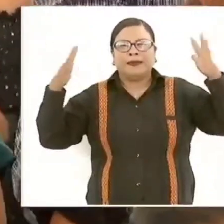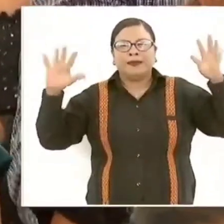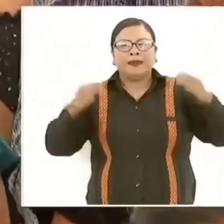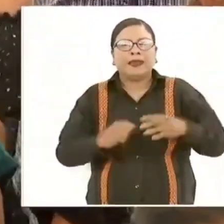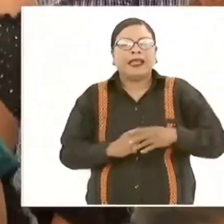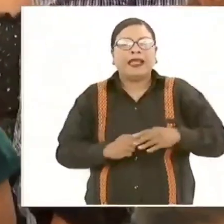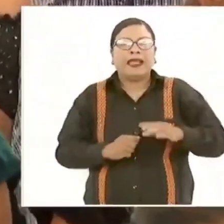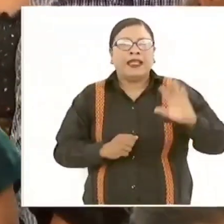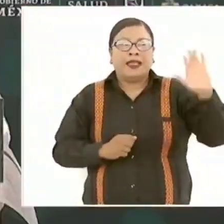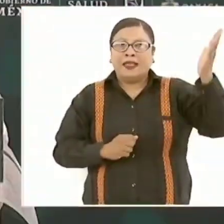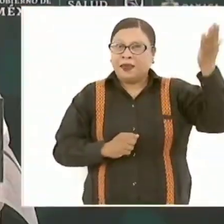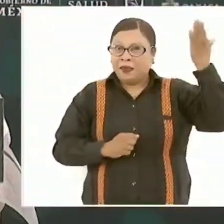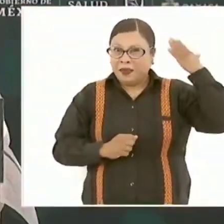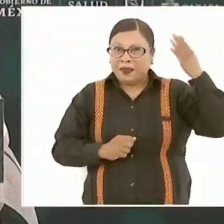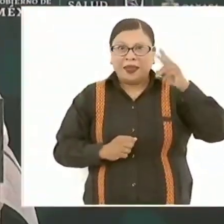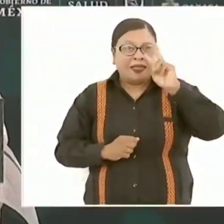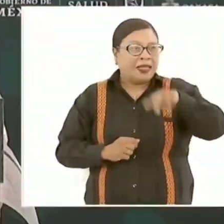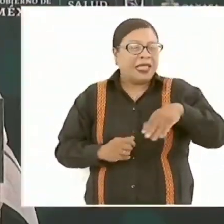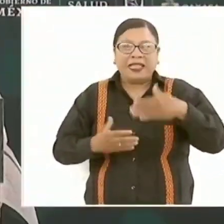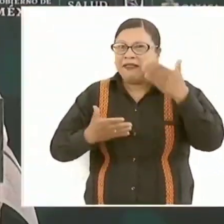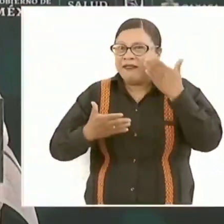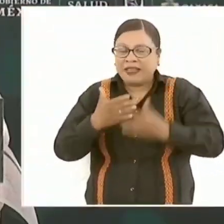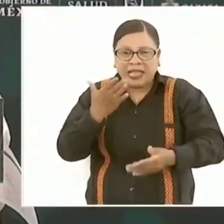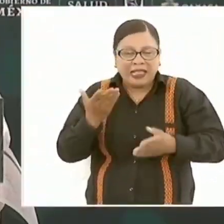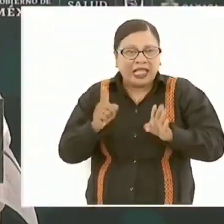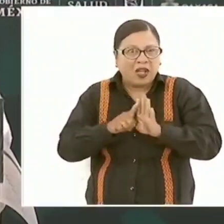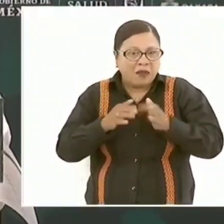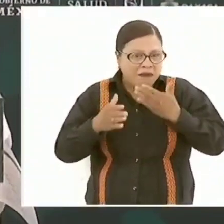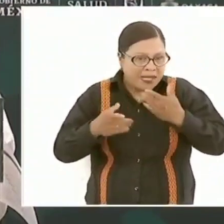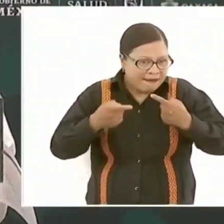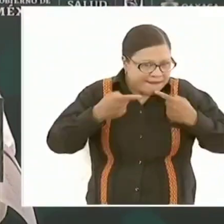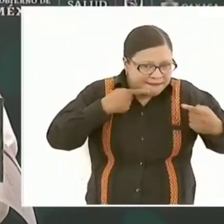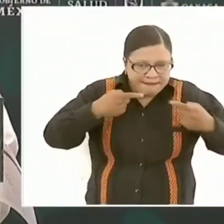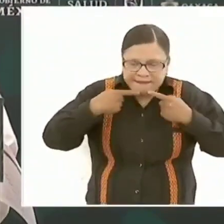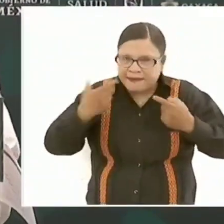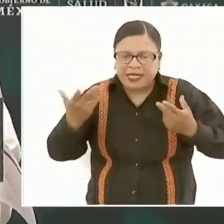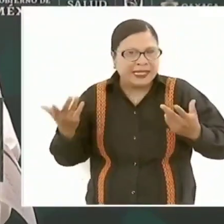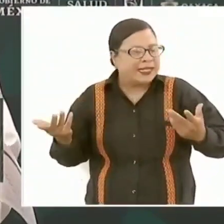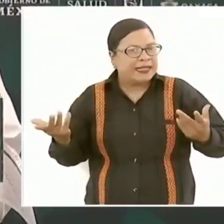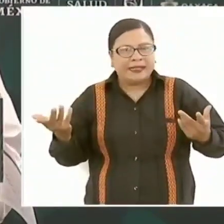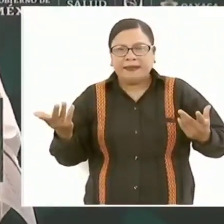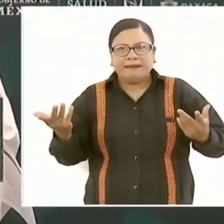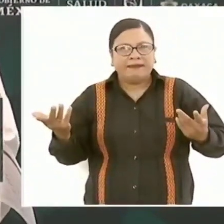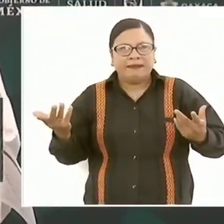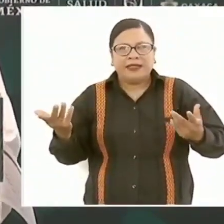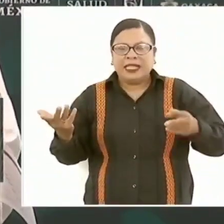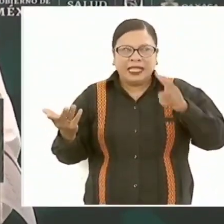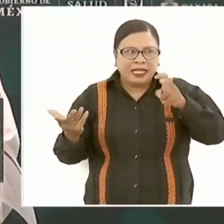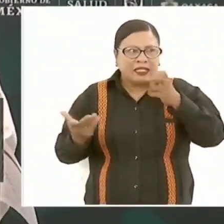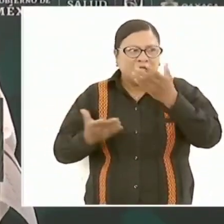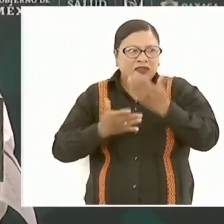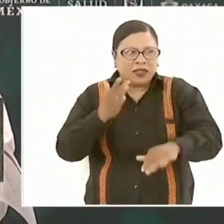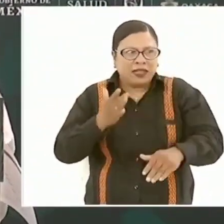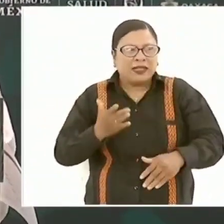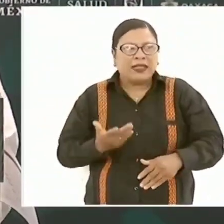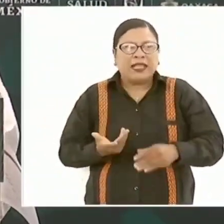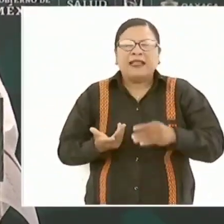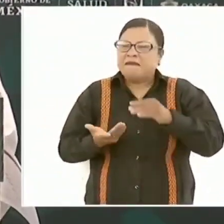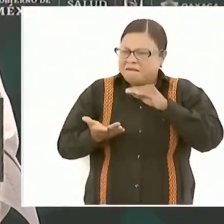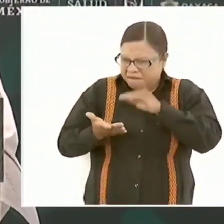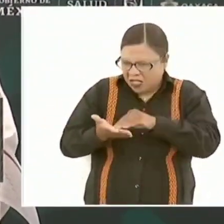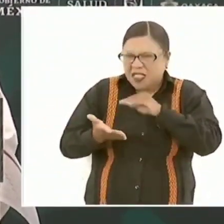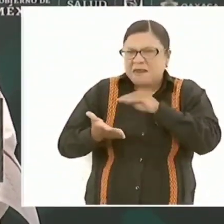Hubo un tiempo en que hacían falta las organizaciones y ayudaban mucho y siguen ayudando,